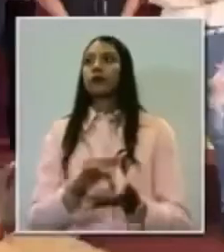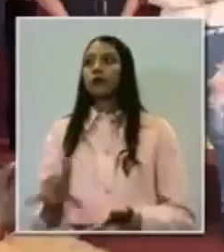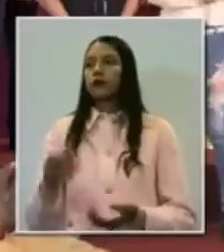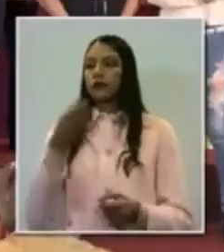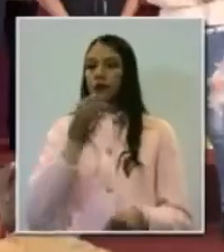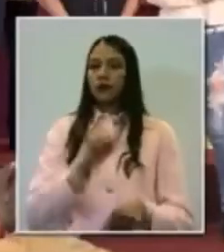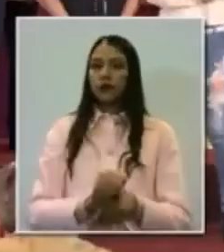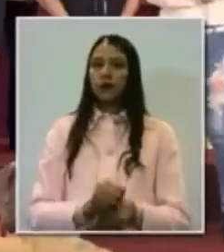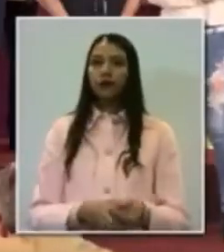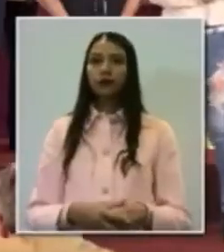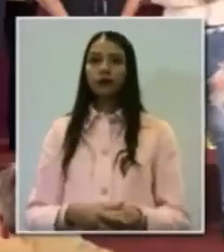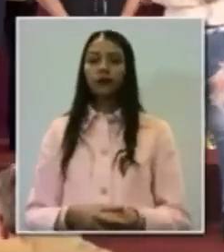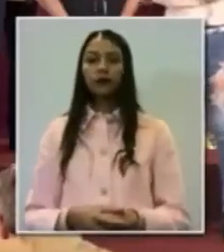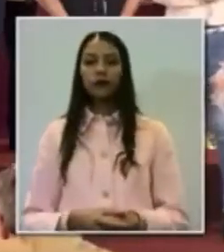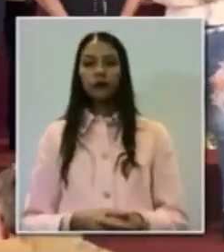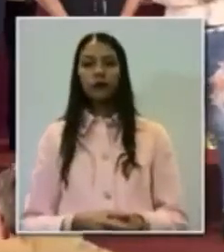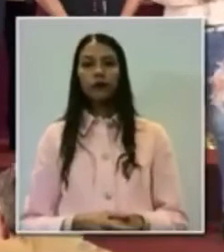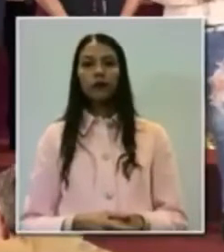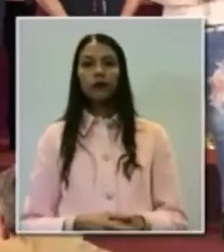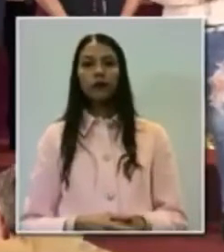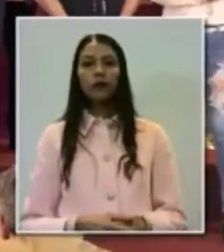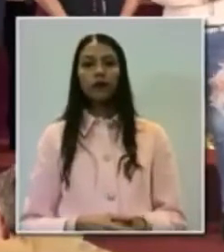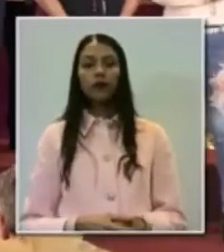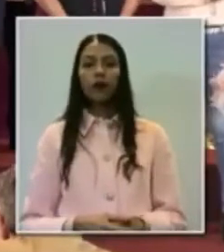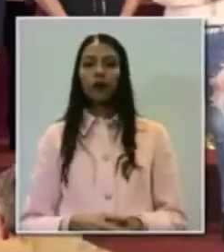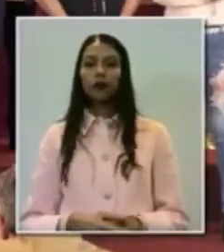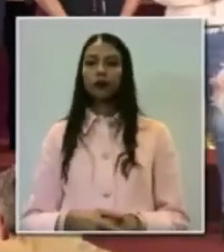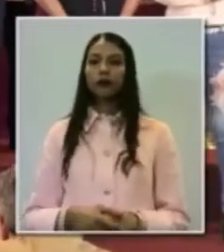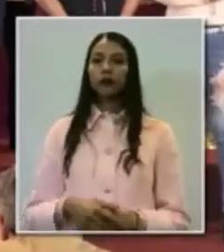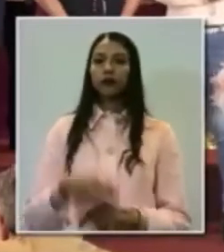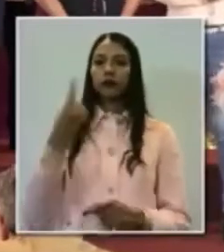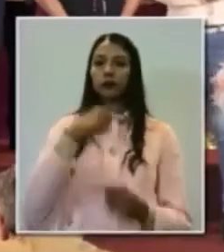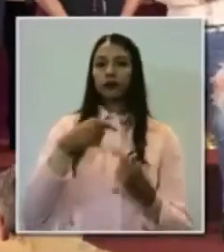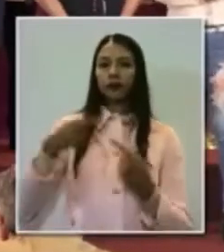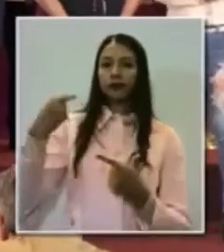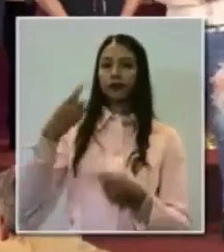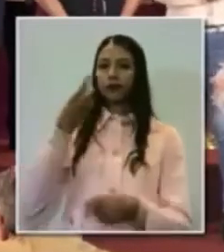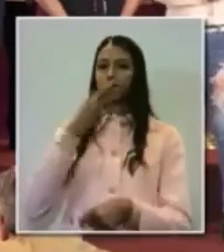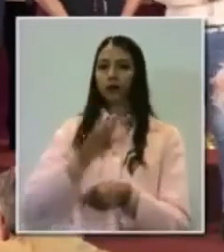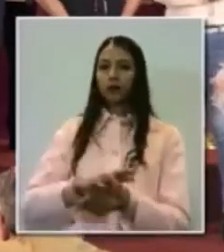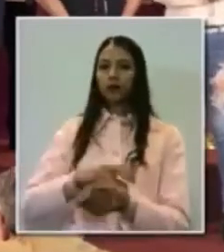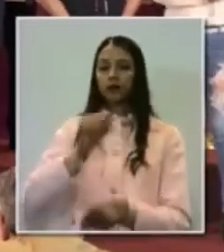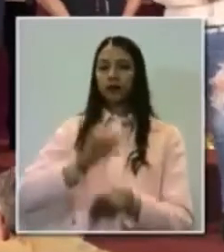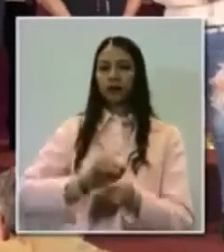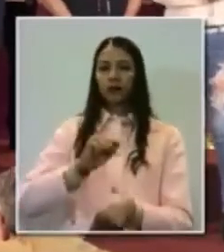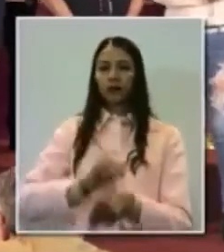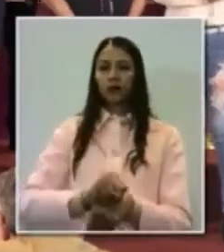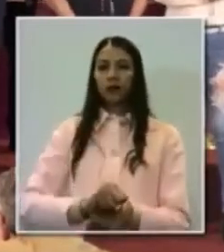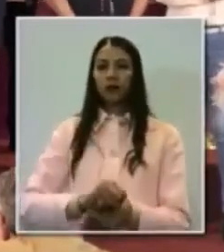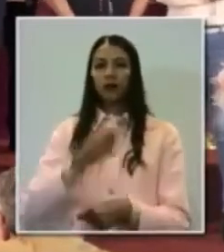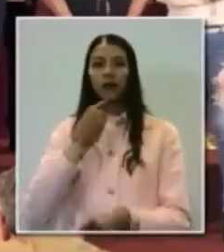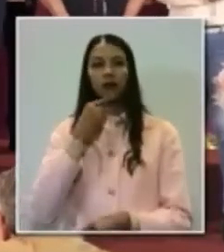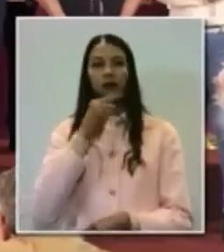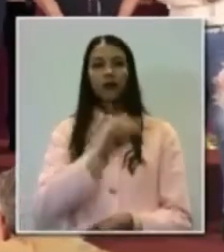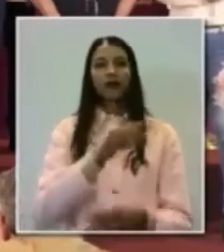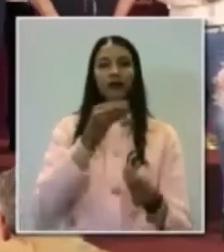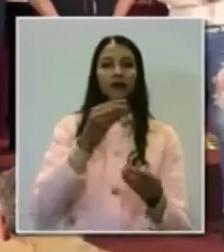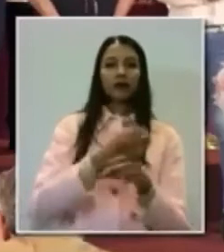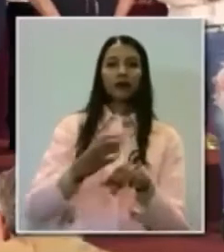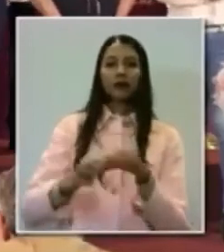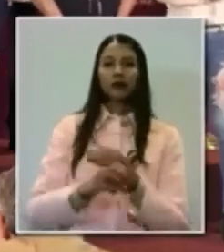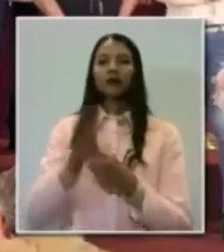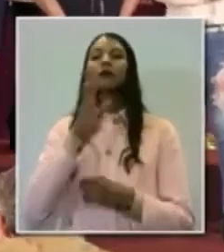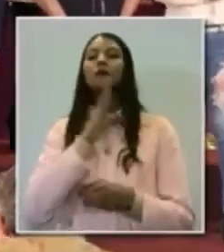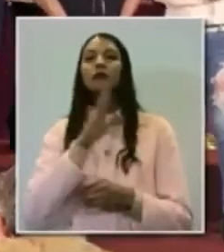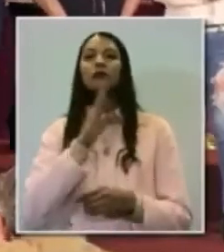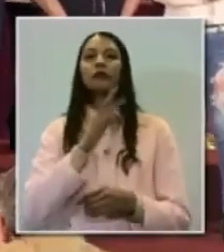Gracias, secretaria. Precisamente hace unos momentos inspectores y directores de secundaria pues denunciaban muchas irregularidades